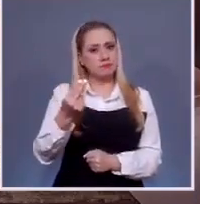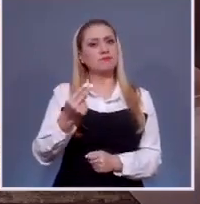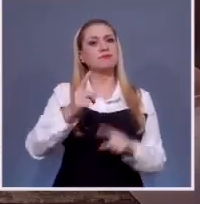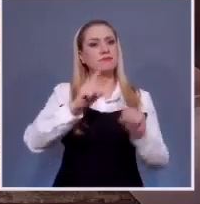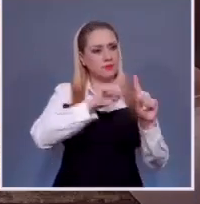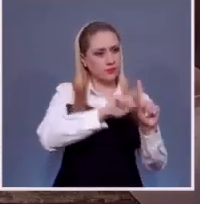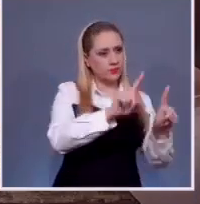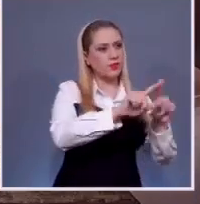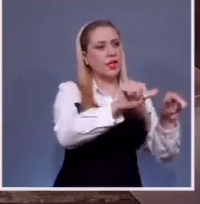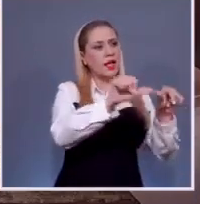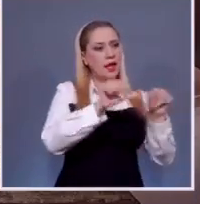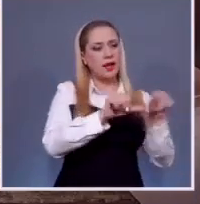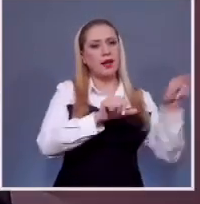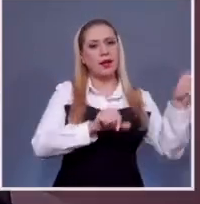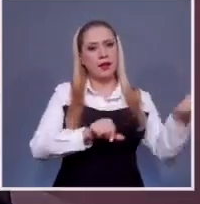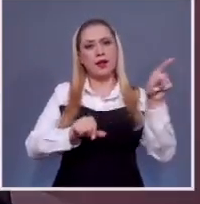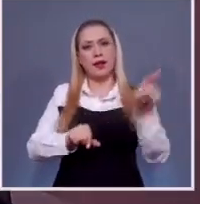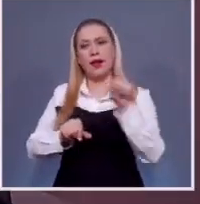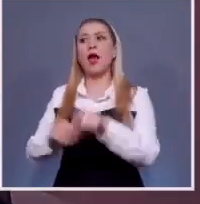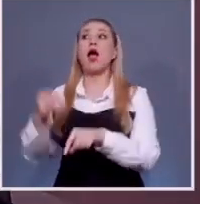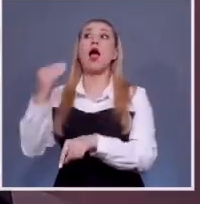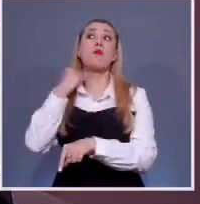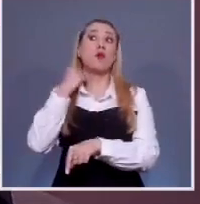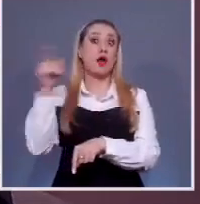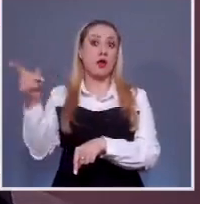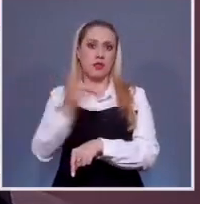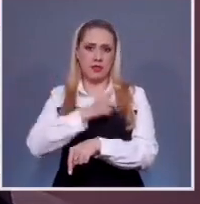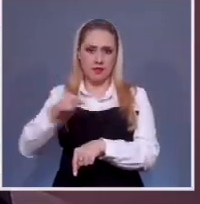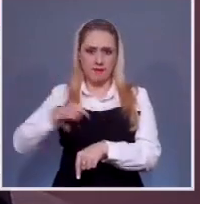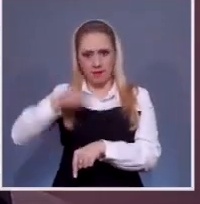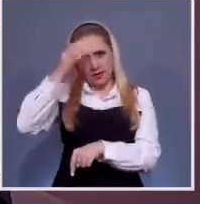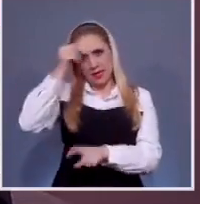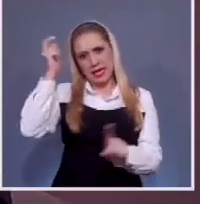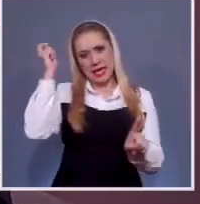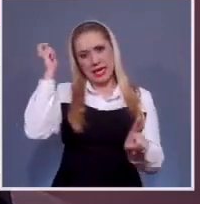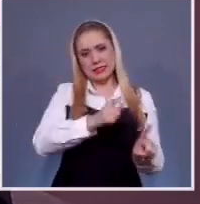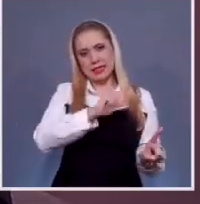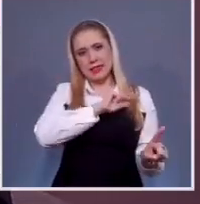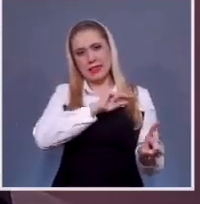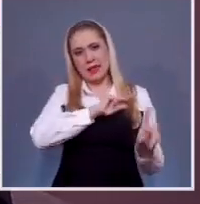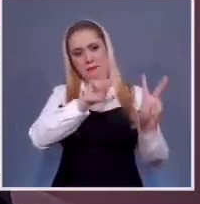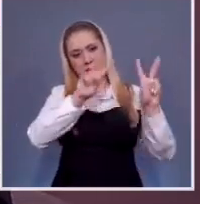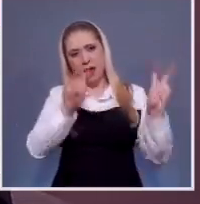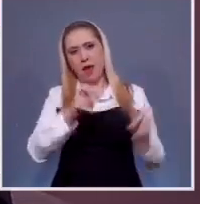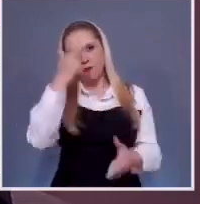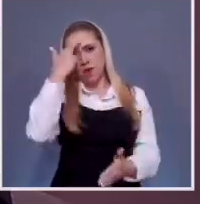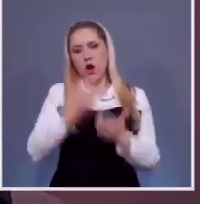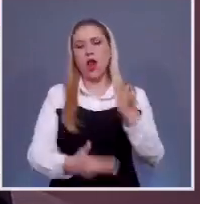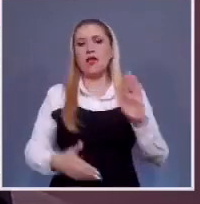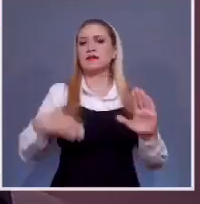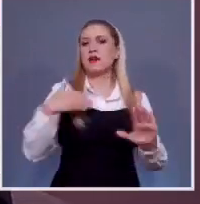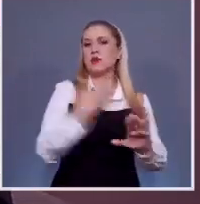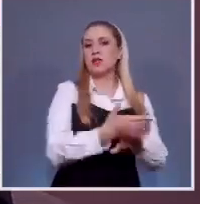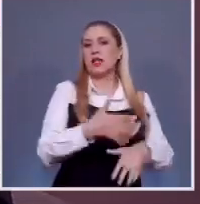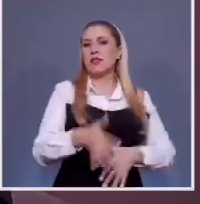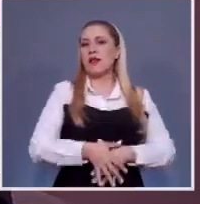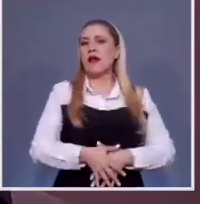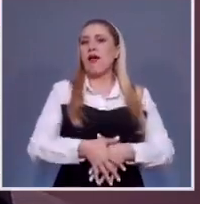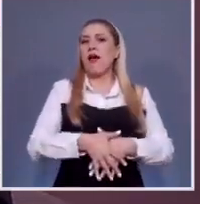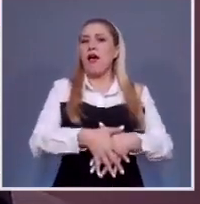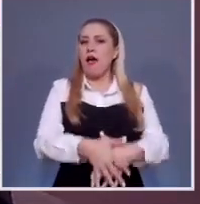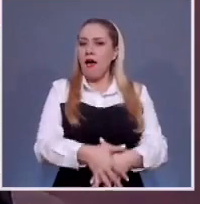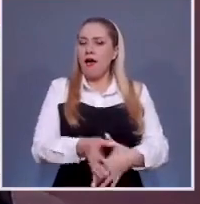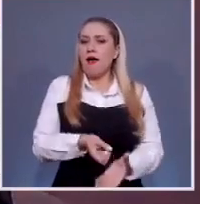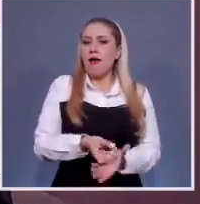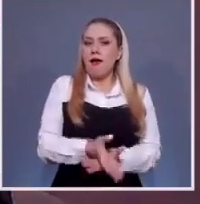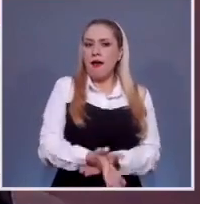más abogados dedicados a esto, más abogados dedicados específicamente al tema de violencia obstétrica. Por supuesto, más cultura ciudadana. Hay que